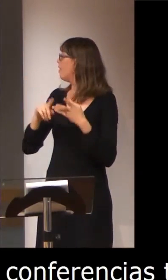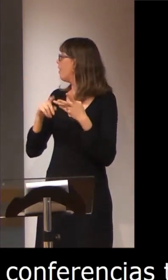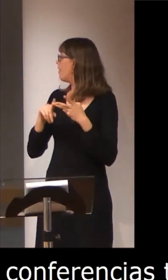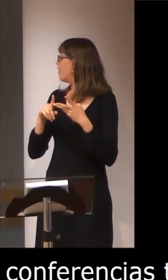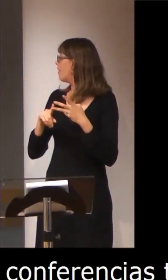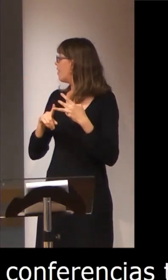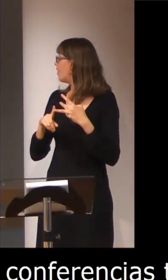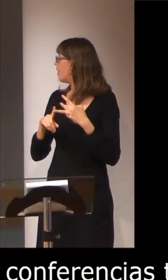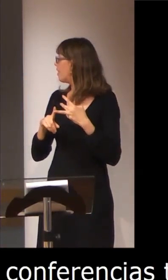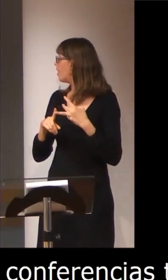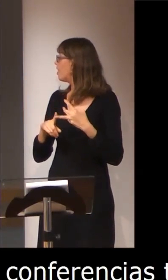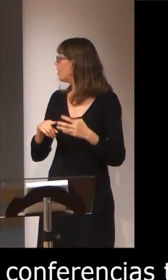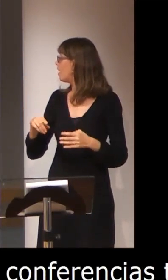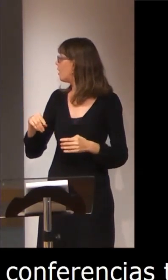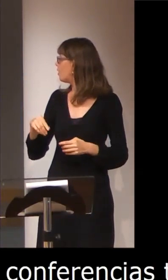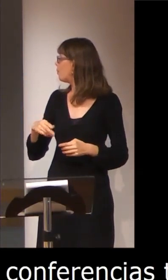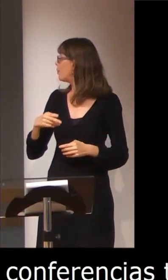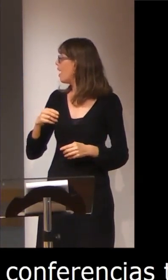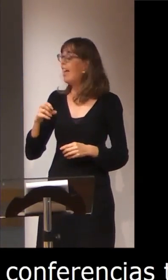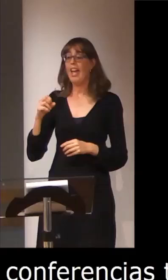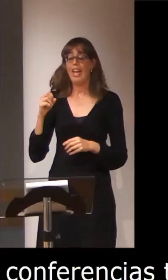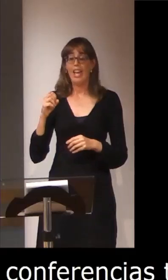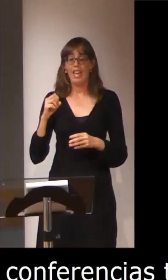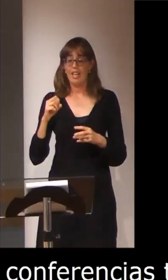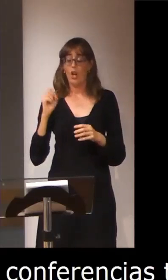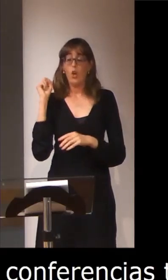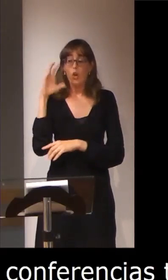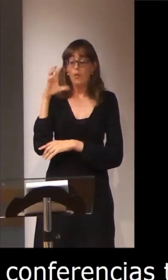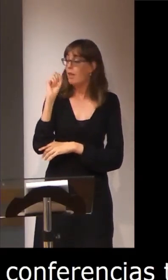las intenciones y la inferencia.